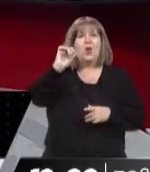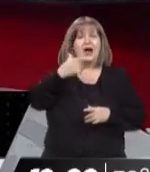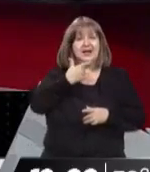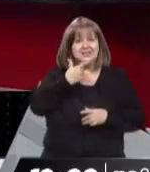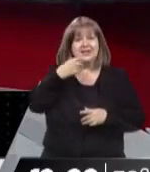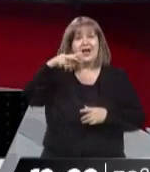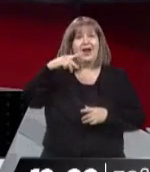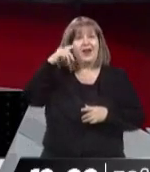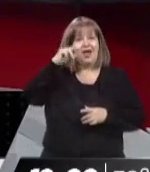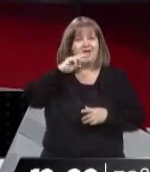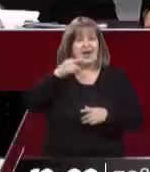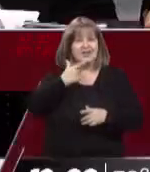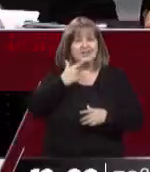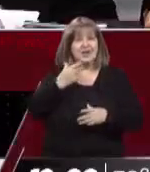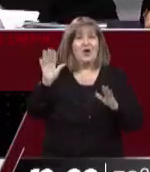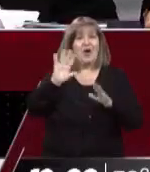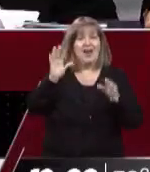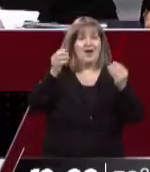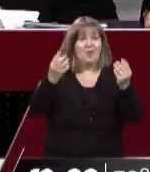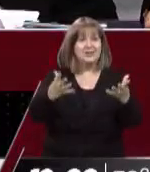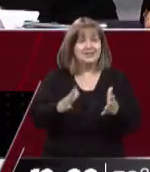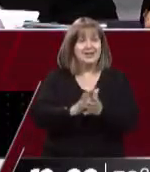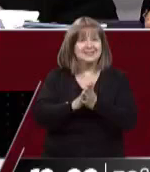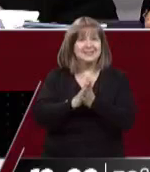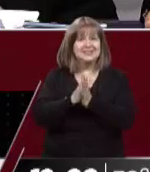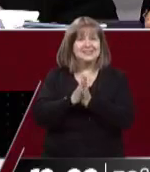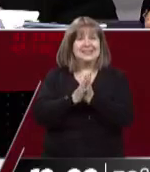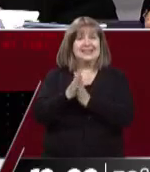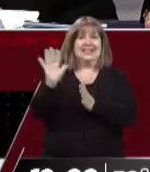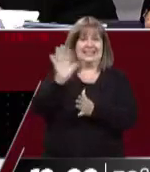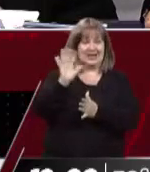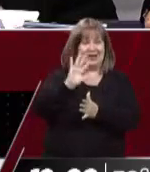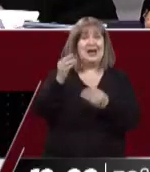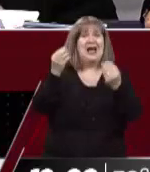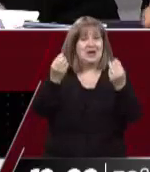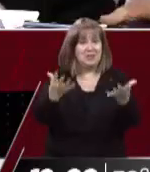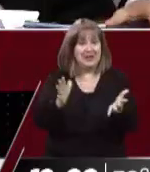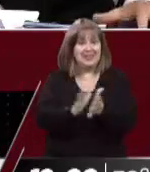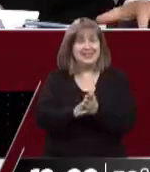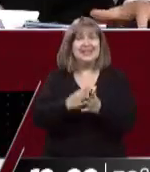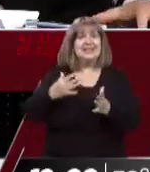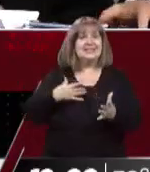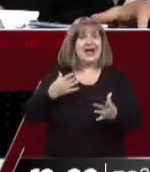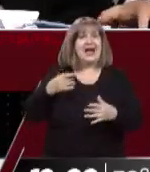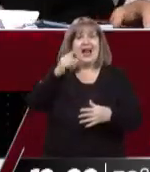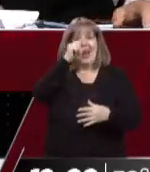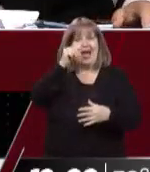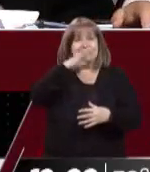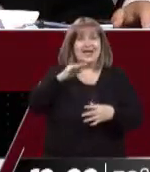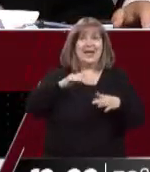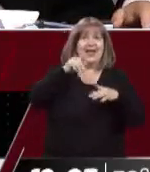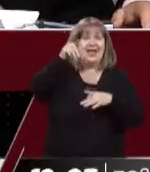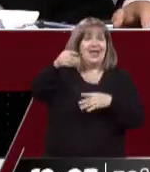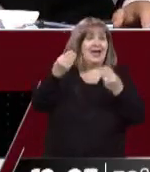con nosotros. Hola, Lucas, ¿cómo estás? Hola, Gisela, hola, Julián. Hola, ¿cómo va, Lucas? Desde acá, desde Las Heras allí y